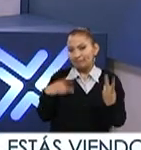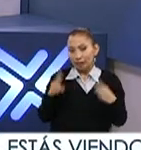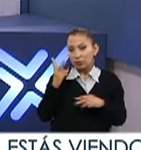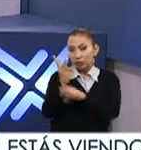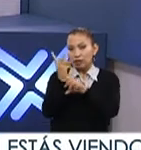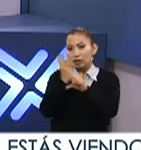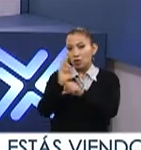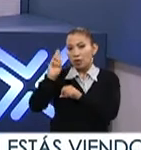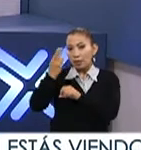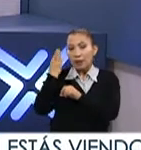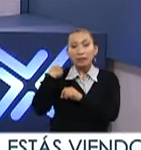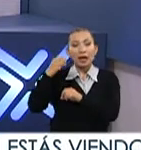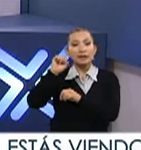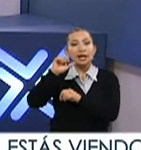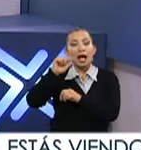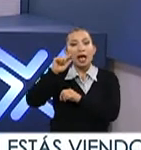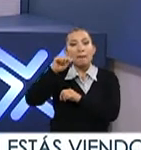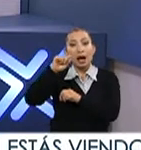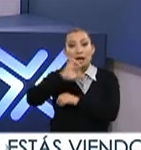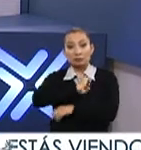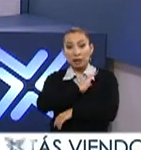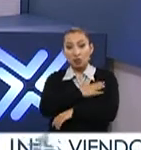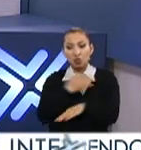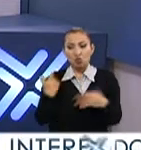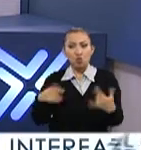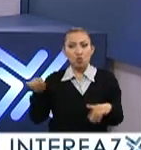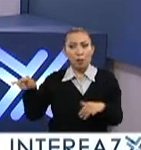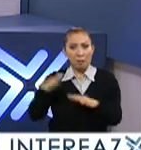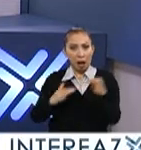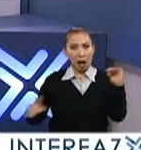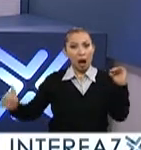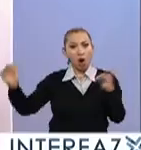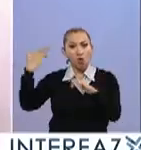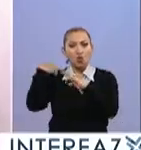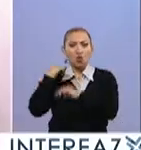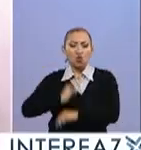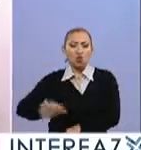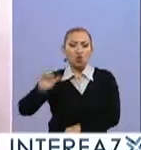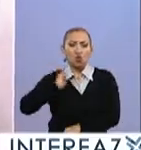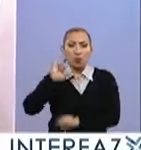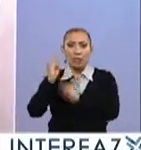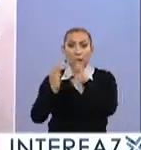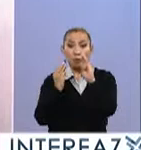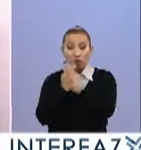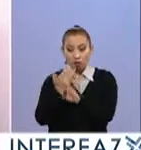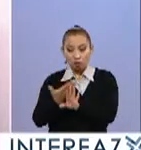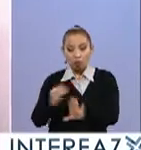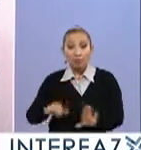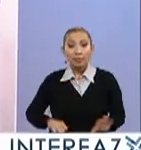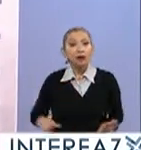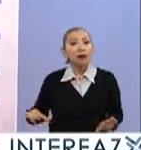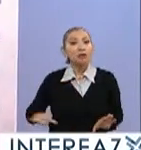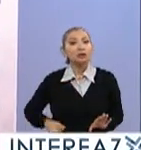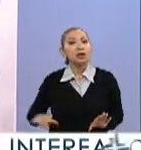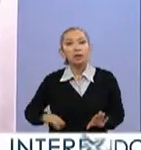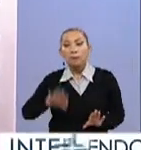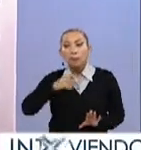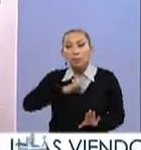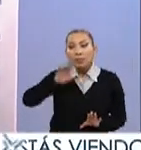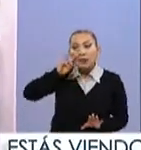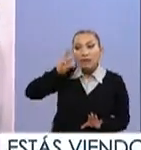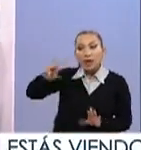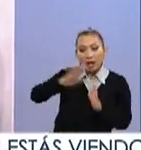de invitada a la Universidad de Salamanca, una de las universidades más longevas del mundo. Y es muy interesante poder ver